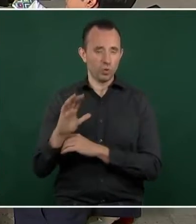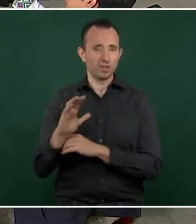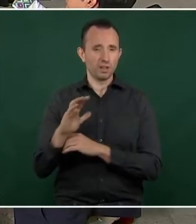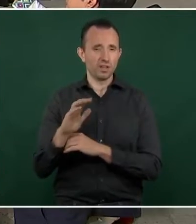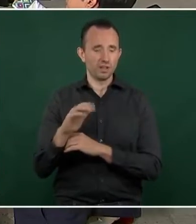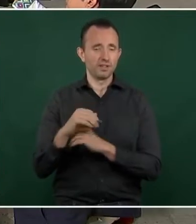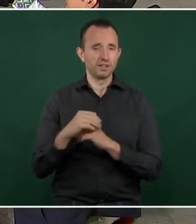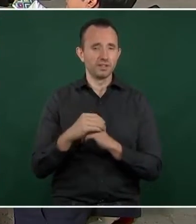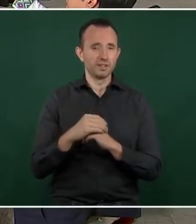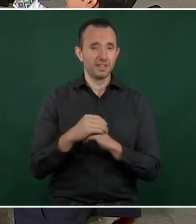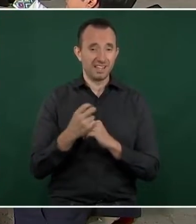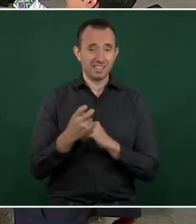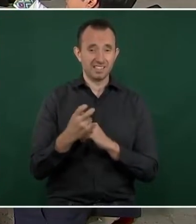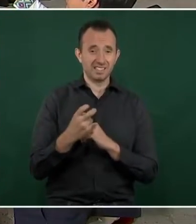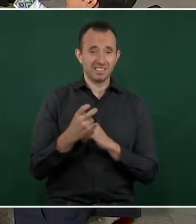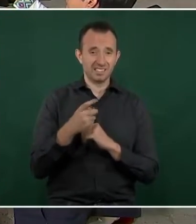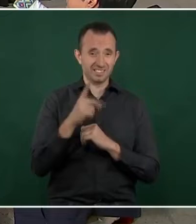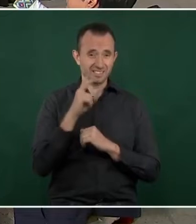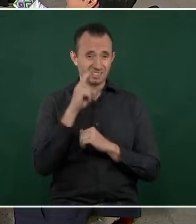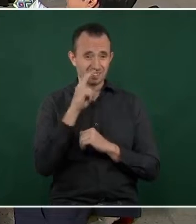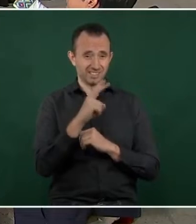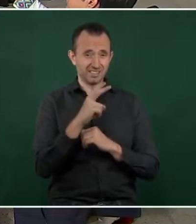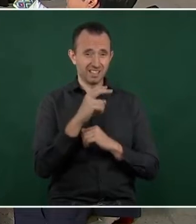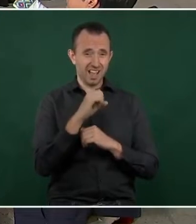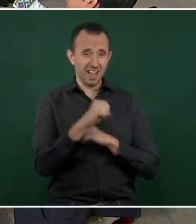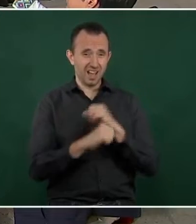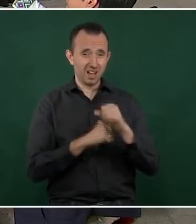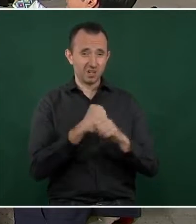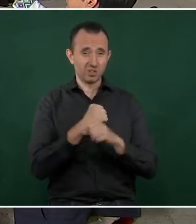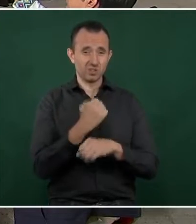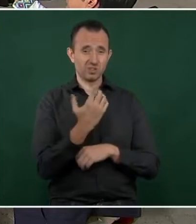50. Nosotros,